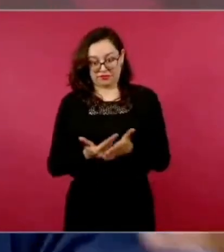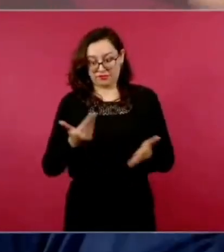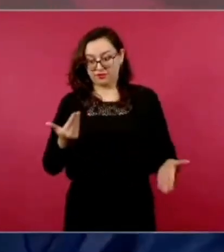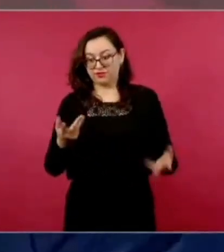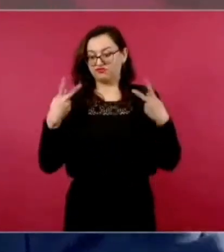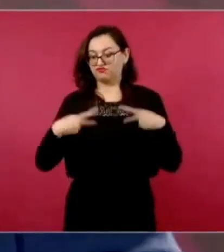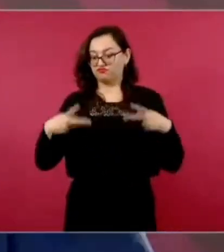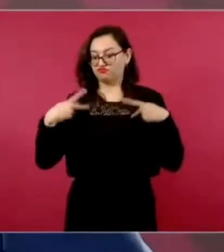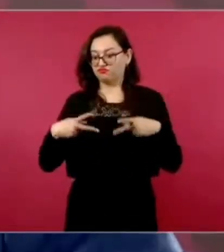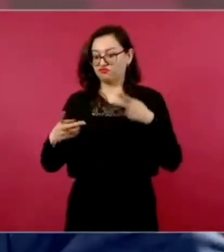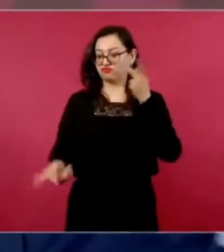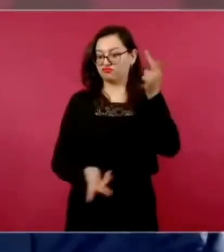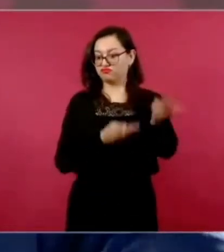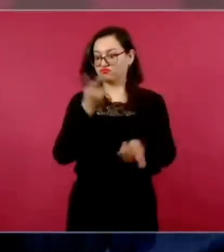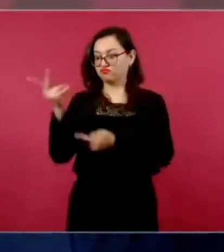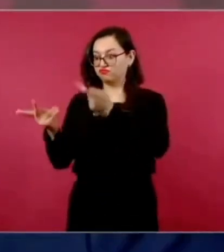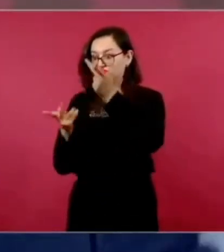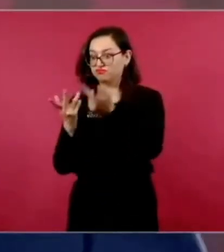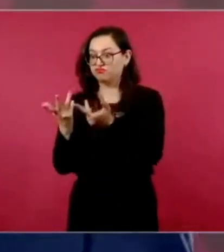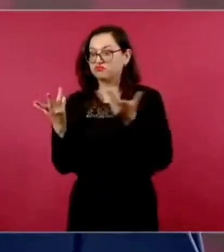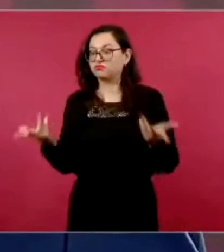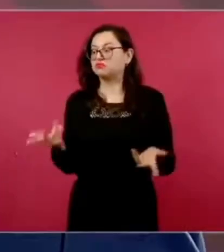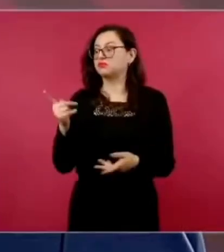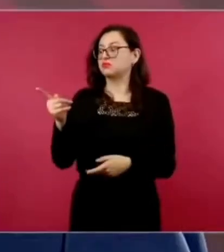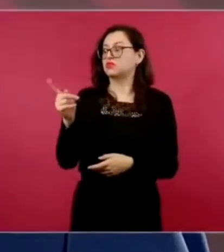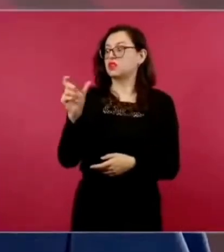o una elección de jueces, de magistrados nuevos?